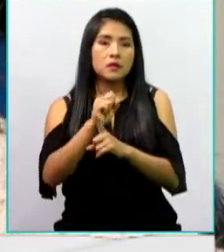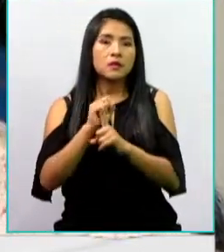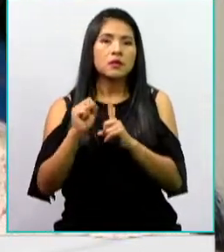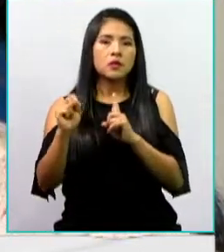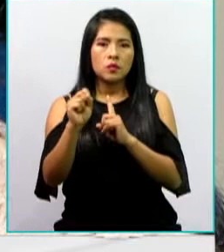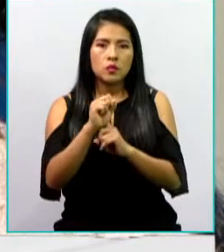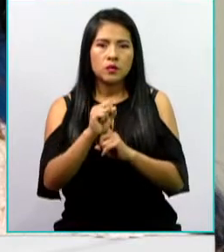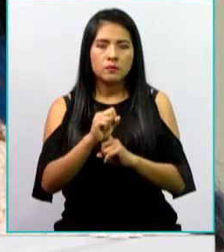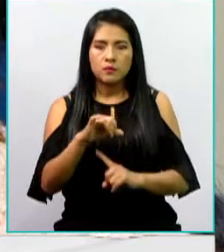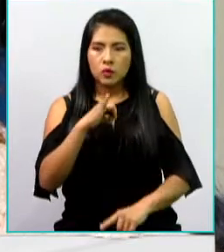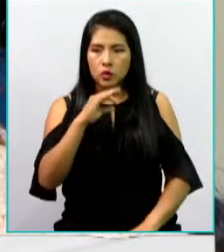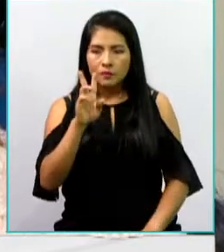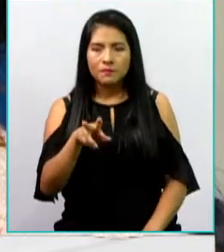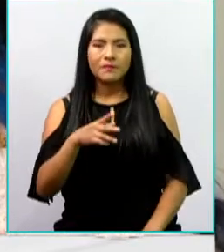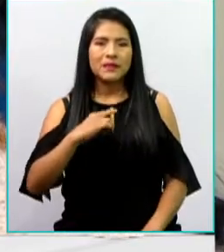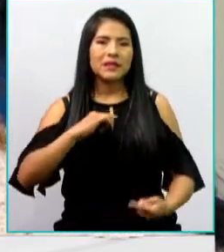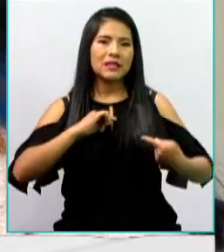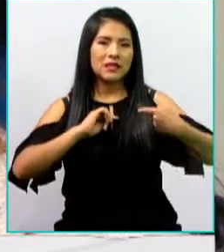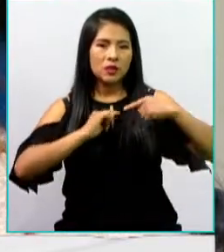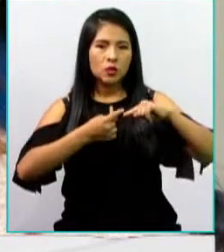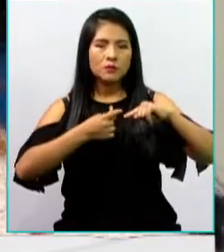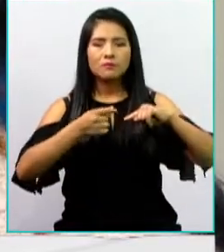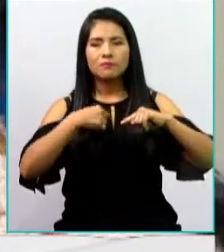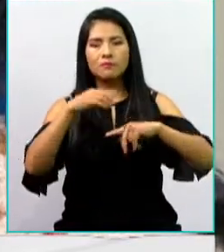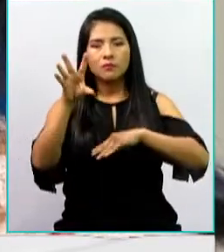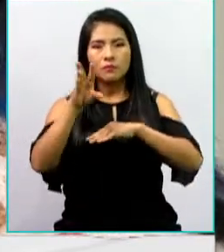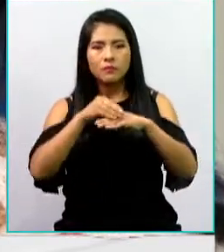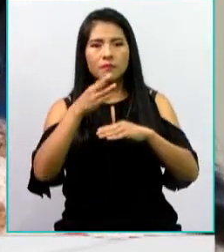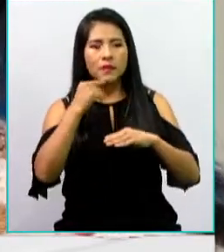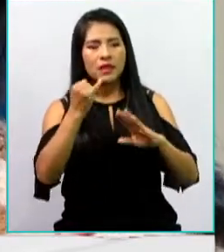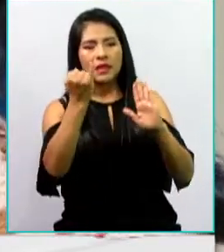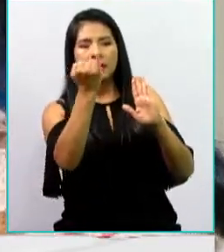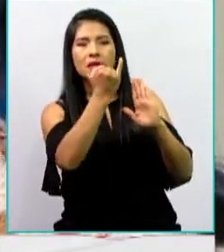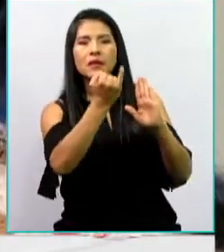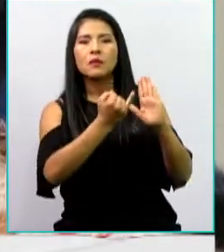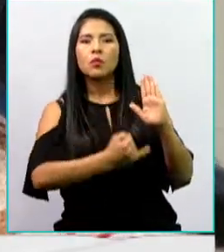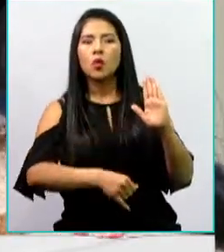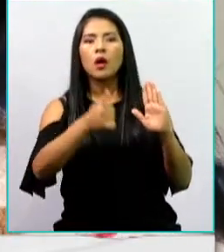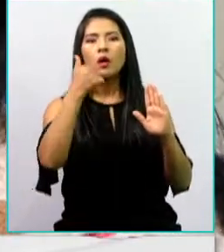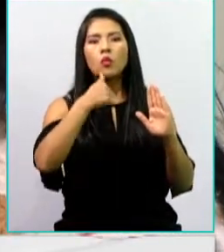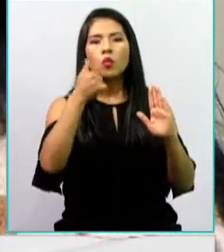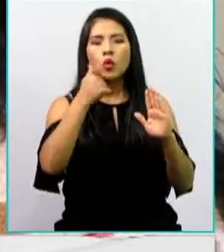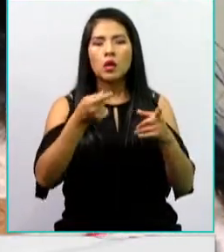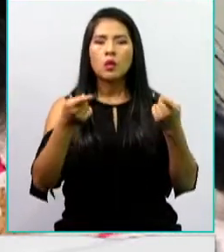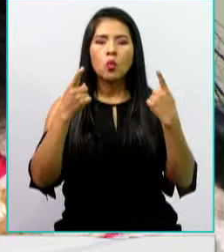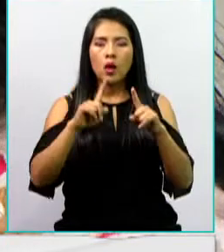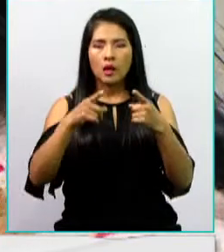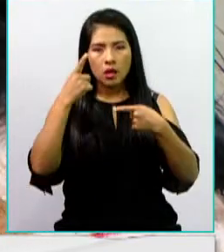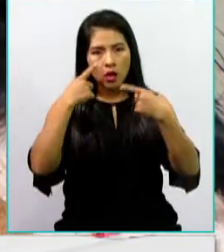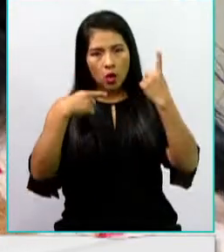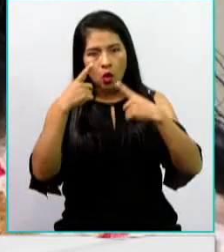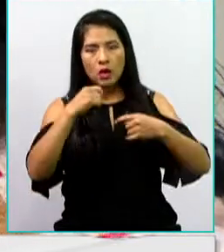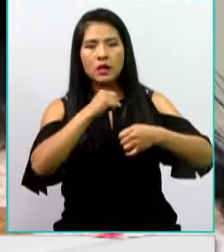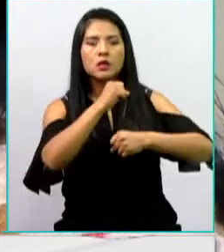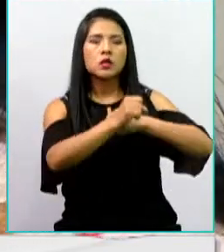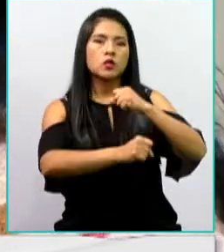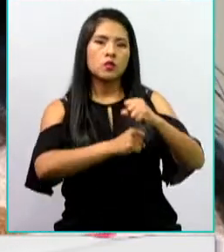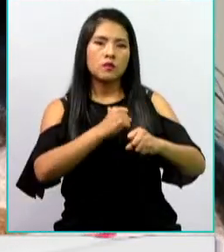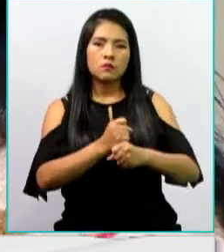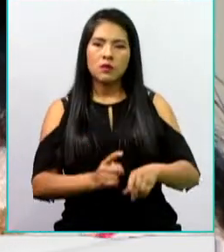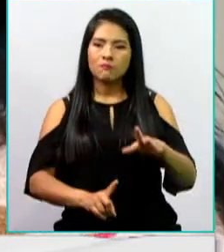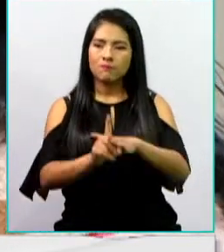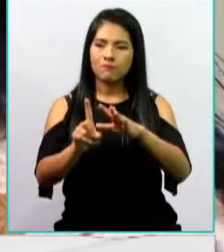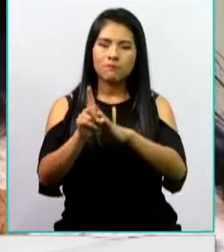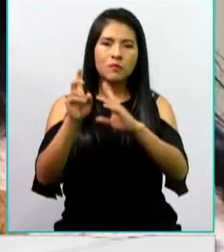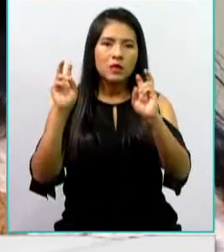mí. Entonces, por eso dibujé el sufrimiento de una mujer, cómo llora cuando suceden estos casos,